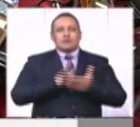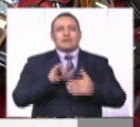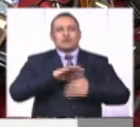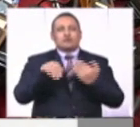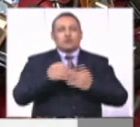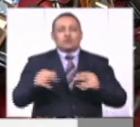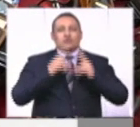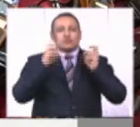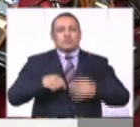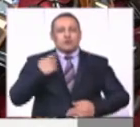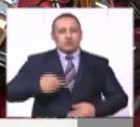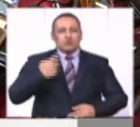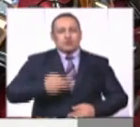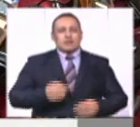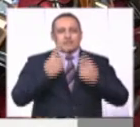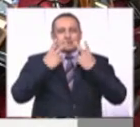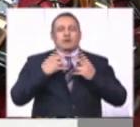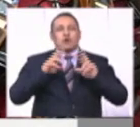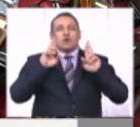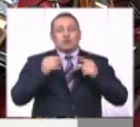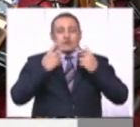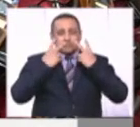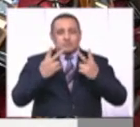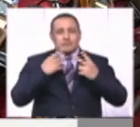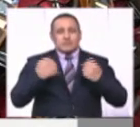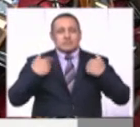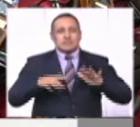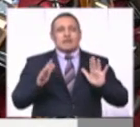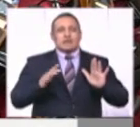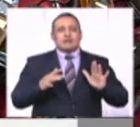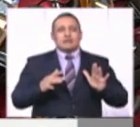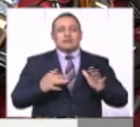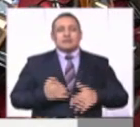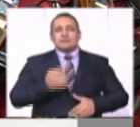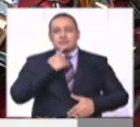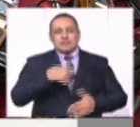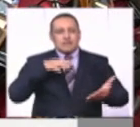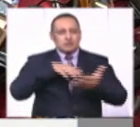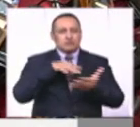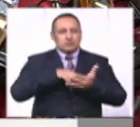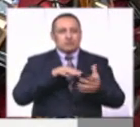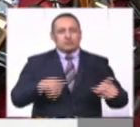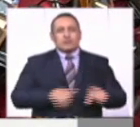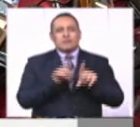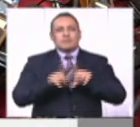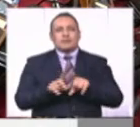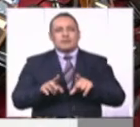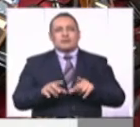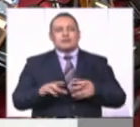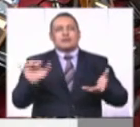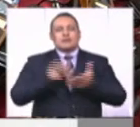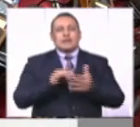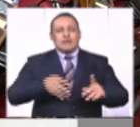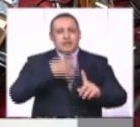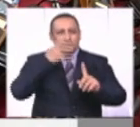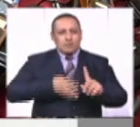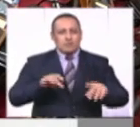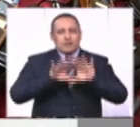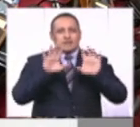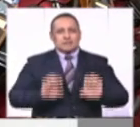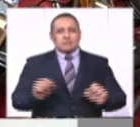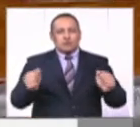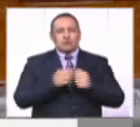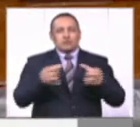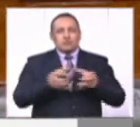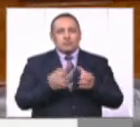temas cotidianos que se ven y que ojo ya encuentra en en estudio ya se encuentra eh evaluándolo el órgano de control